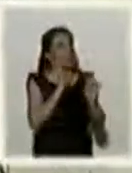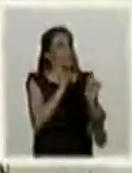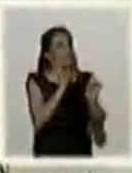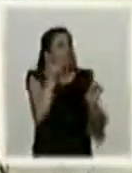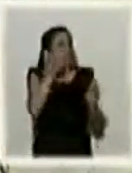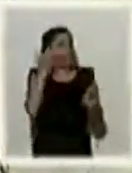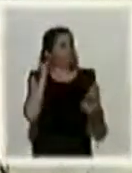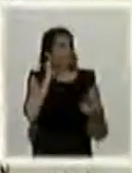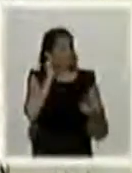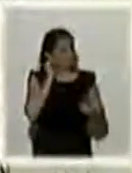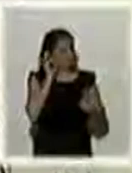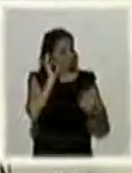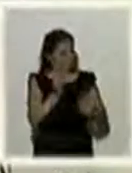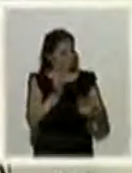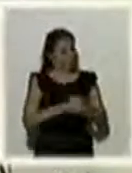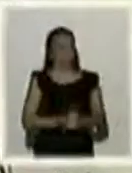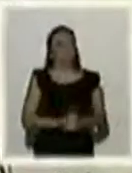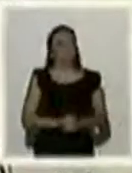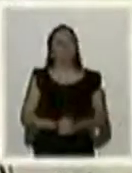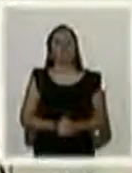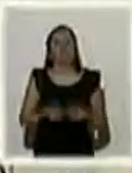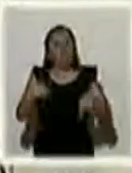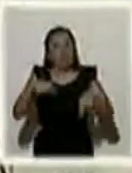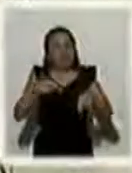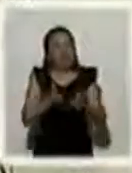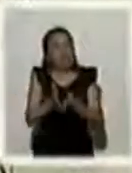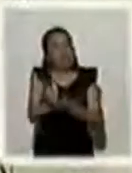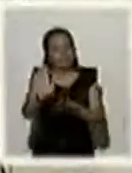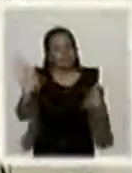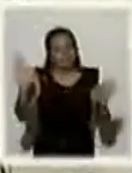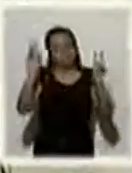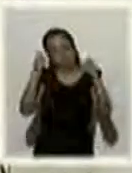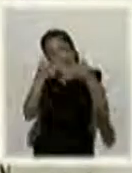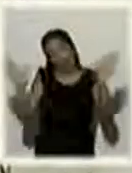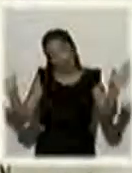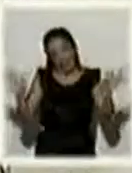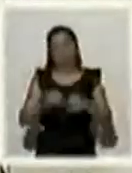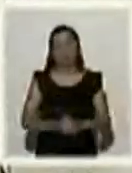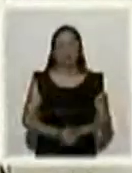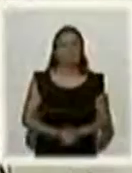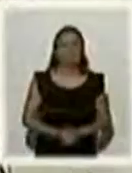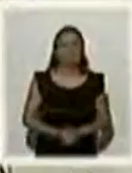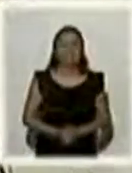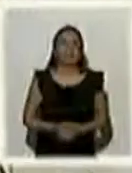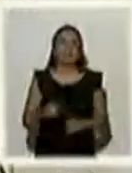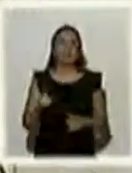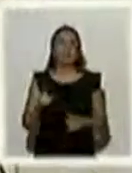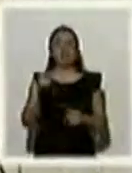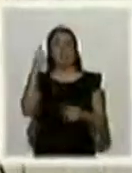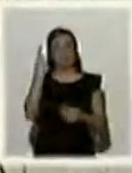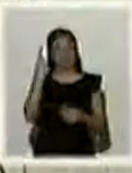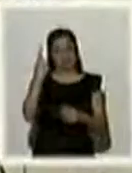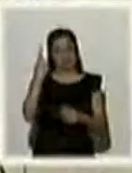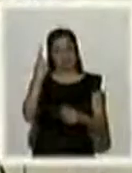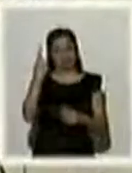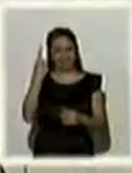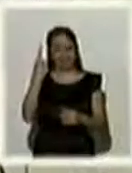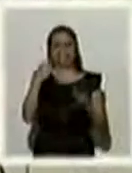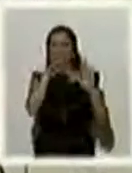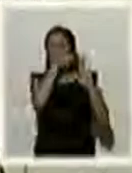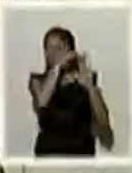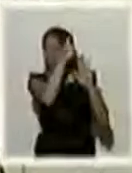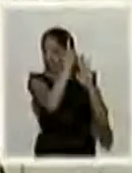productivo y recursos naturales. Pero sigamos con los temas libres. El turno ahora para el primer candidato a diputado por la Alianza Unión PRO,